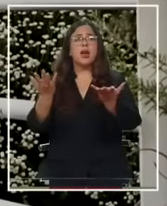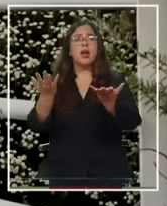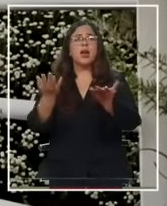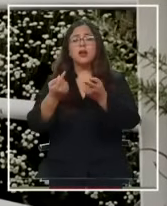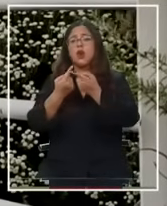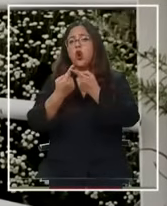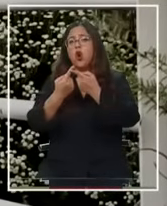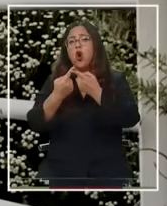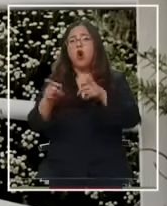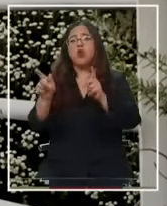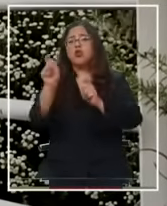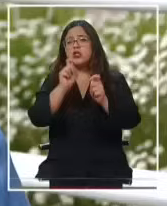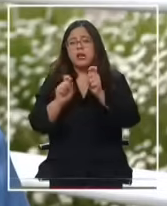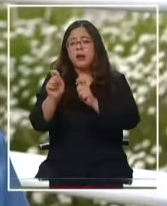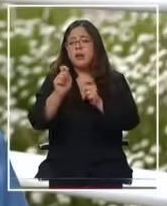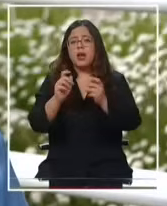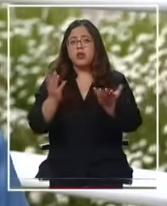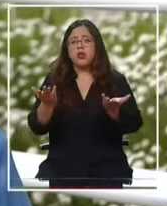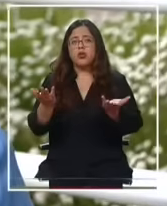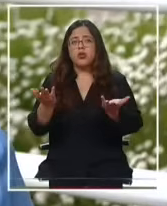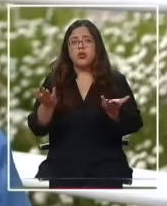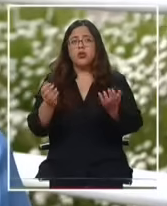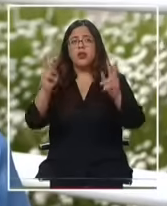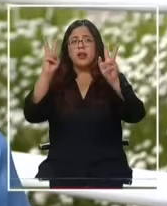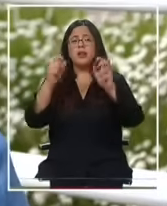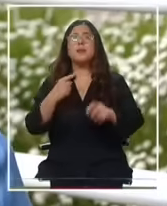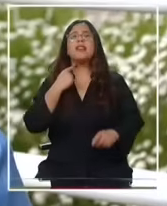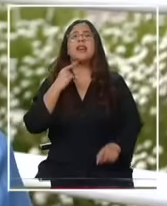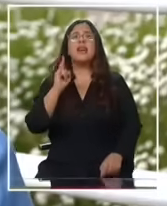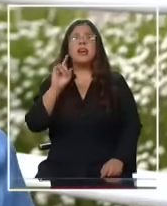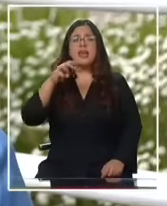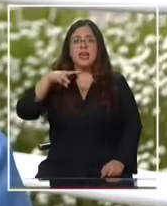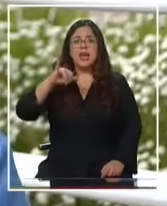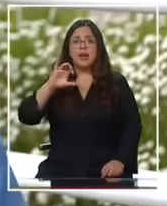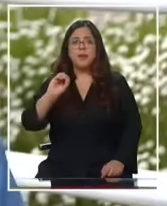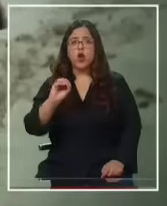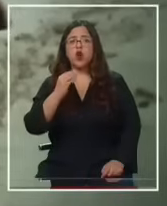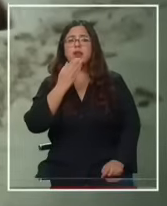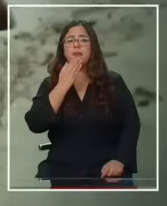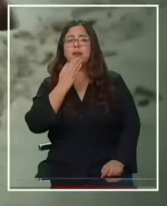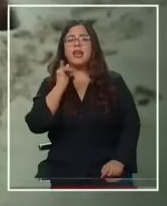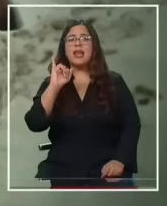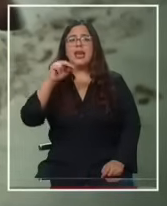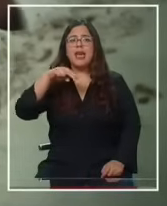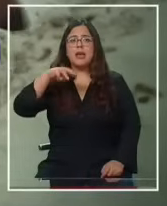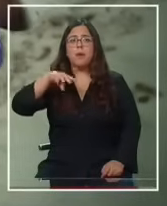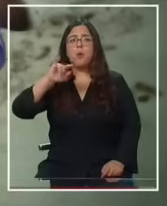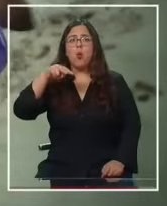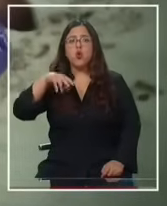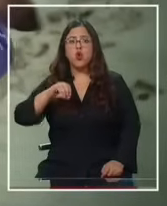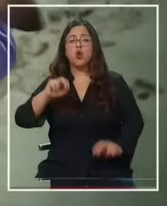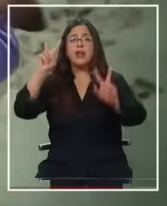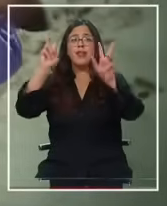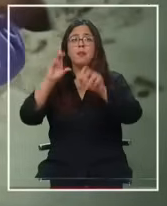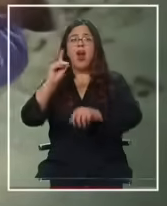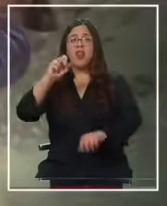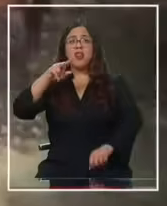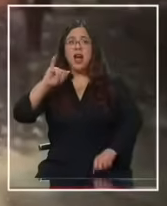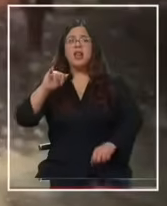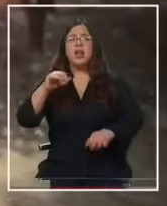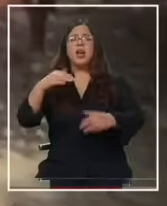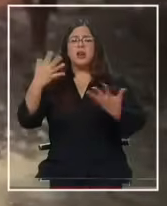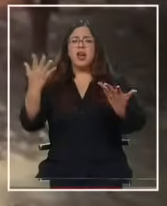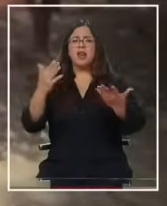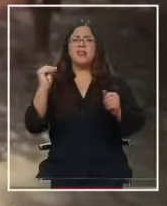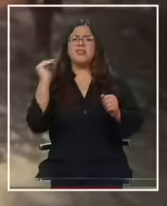de tratamientos y de recursos, tanto en quimioterapia como también en inmunoterapia. El caso de Dani da cuenta de la rapidez y